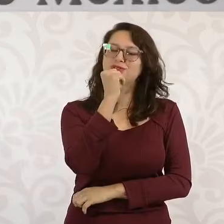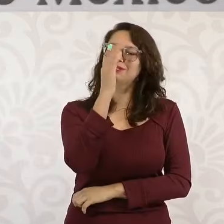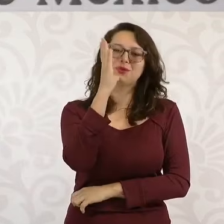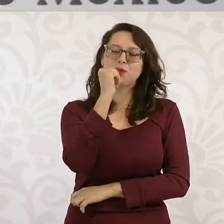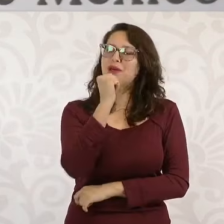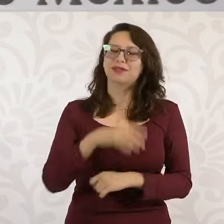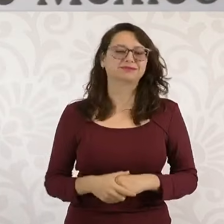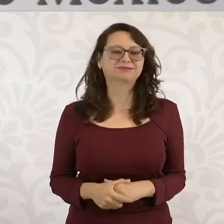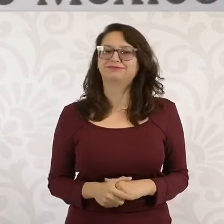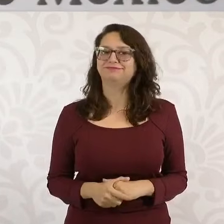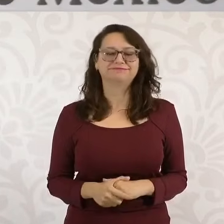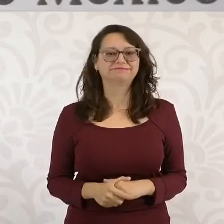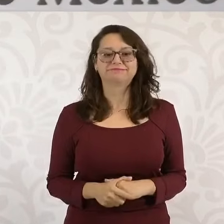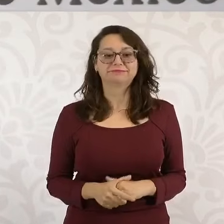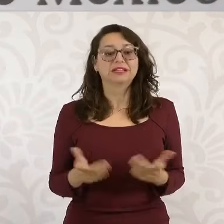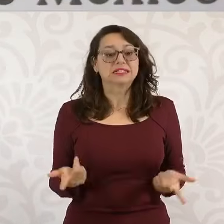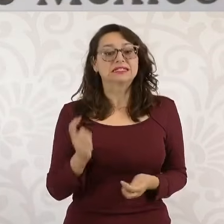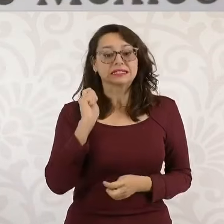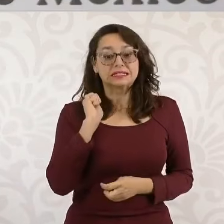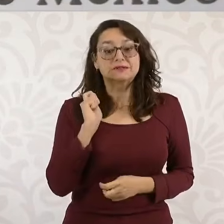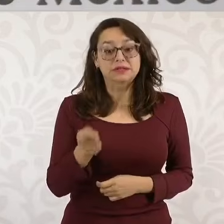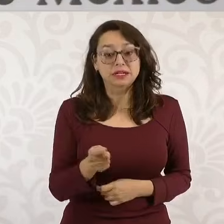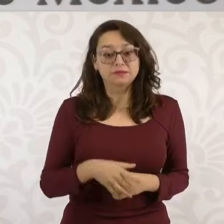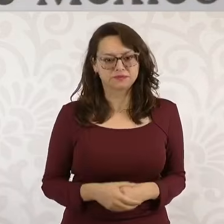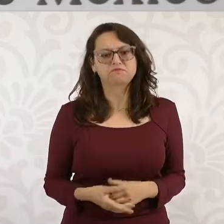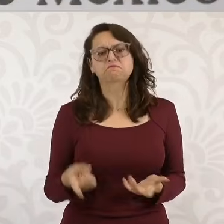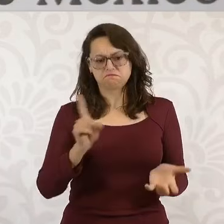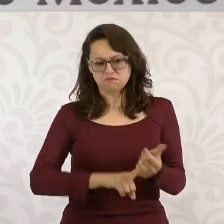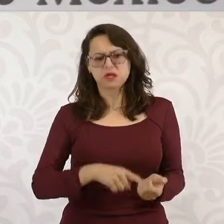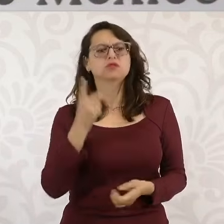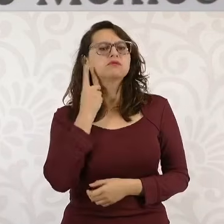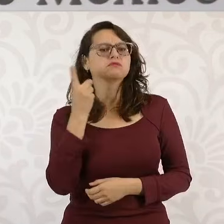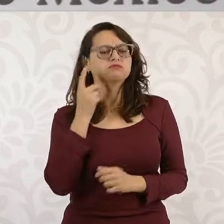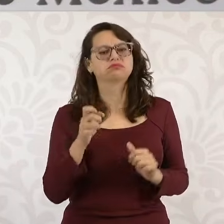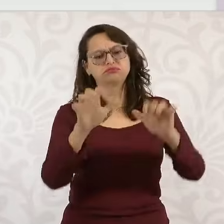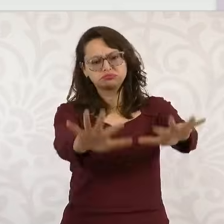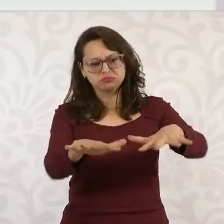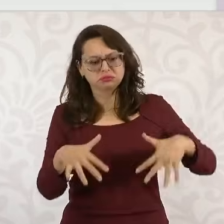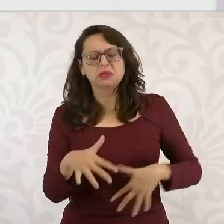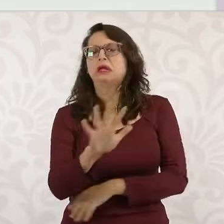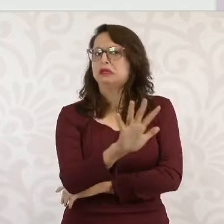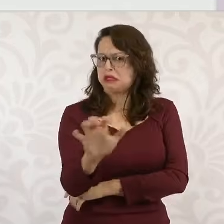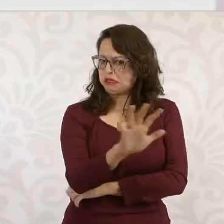¿Cómo se va a hacer esto? Se mantienen los 500 diputados y diputadas federales,